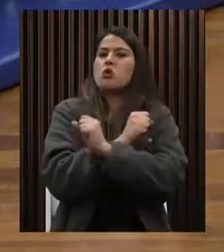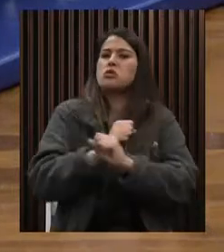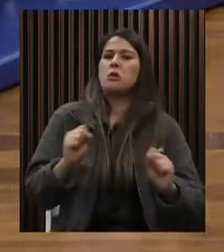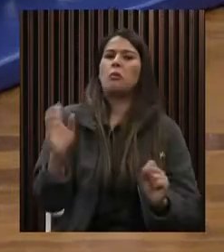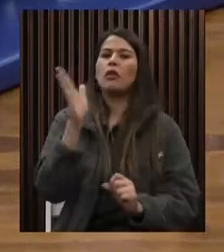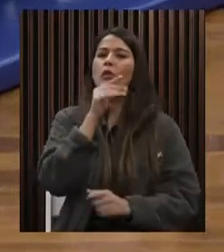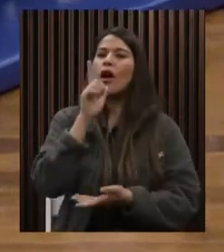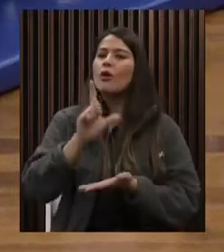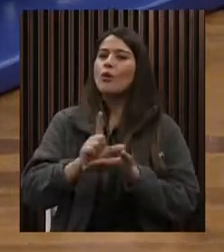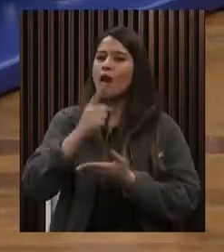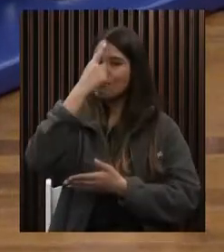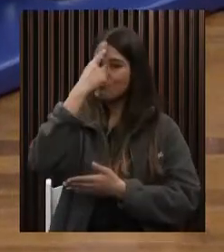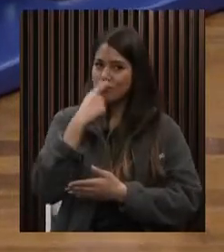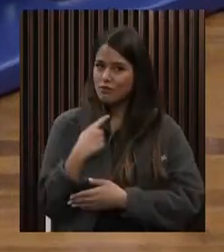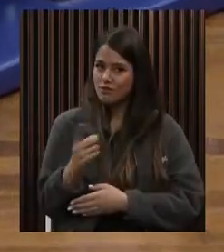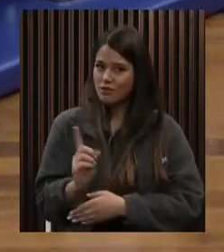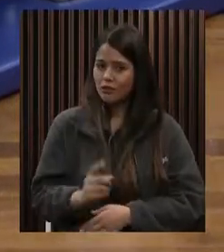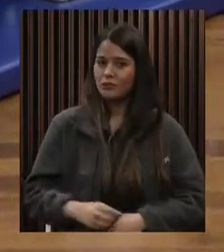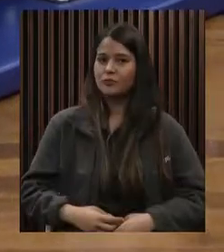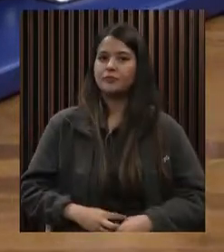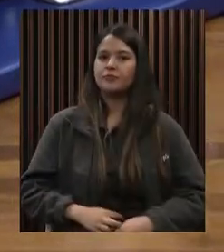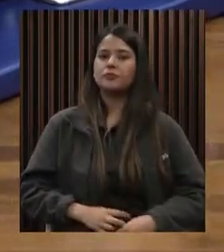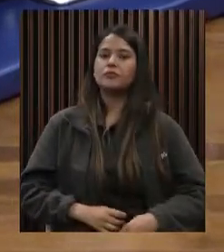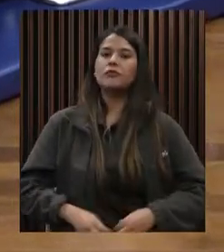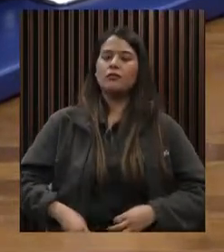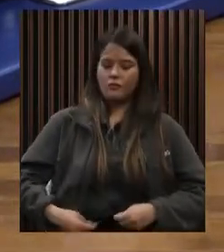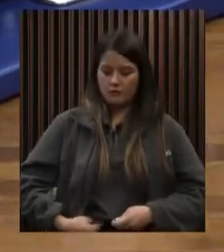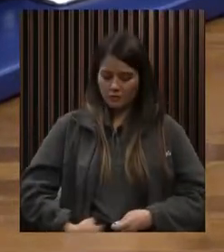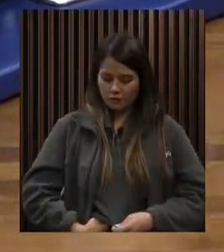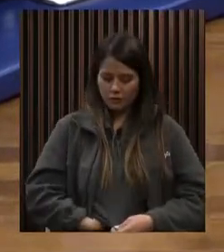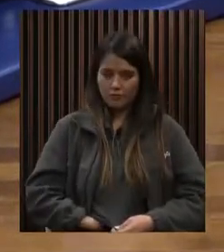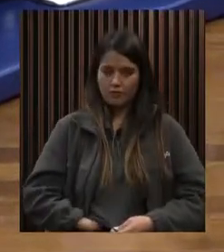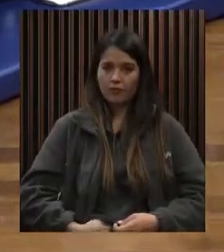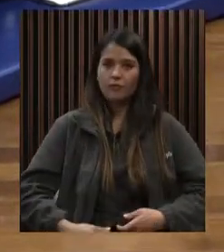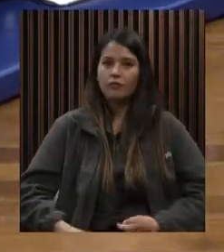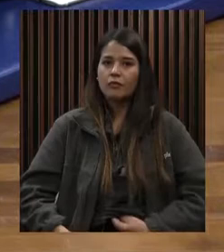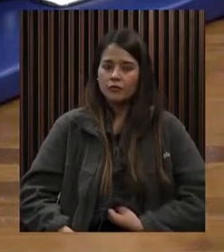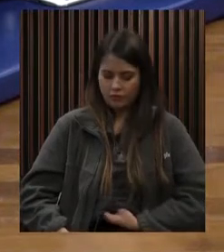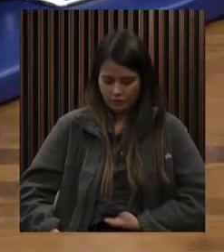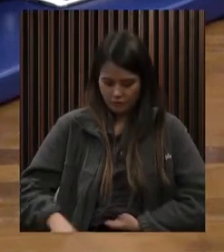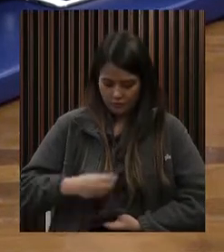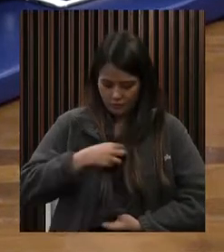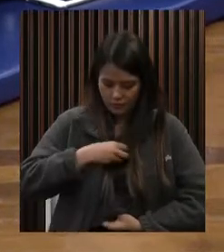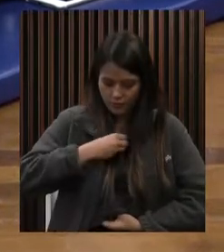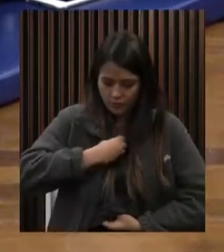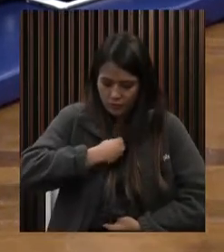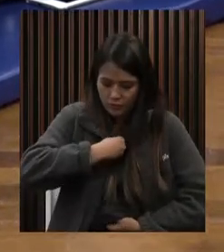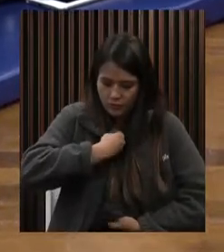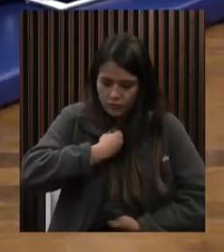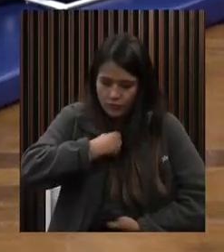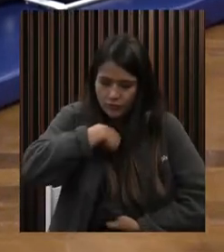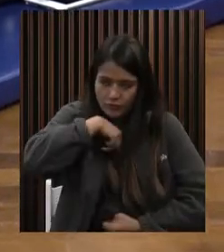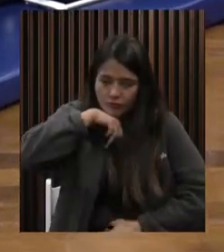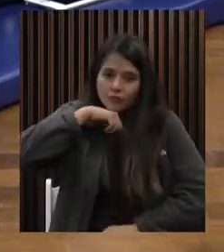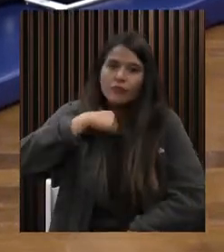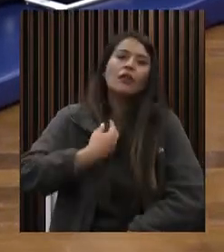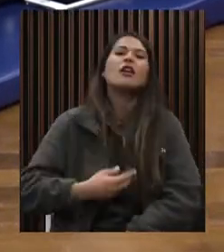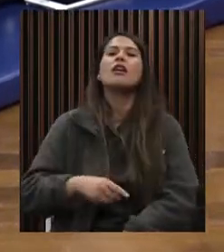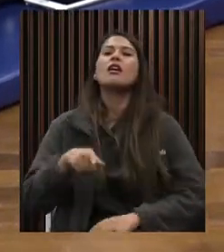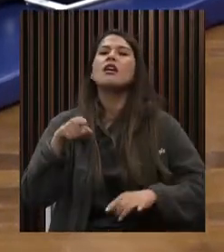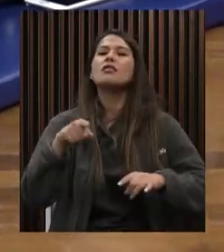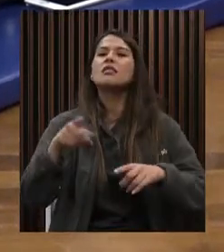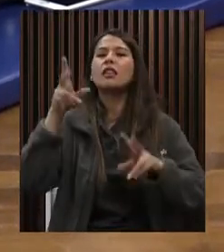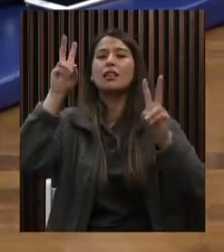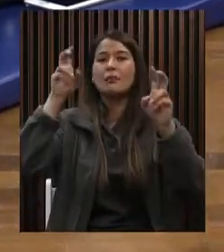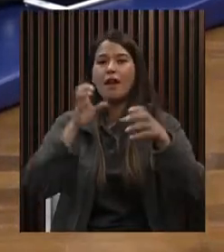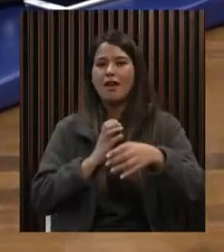museo. Entonces, bueno, creo que también desde allí hay un tema que pasa por ser más empático y, como decían ustedes,